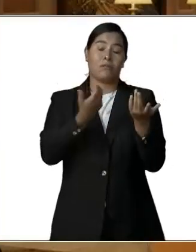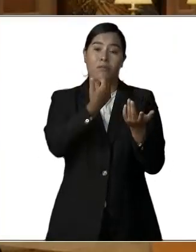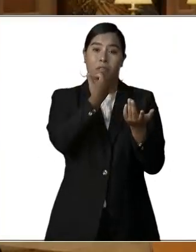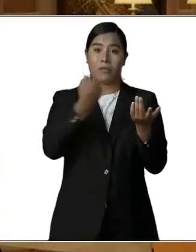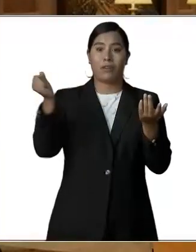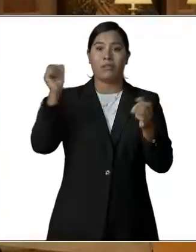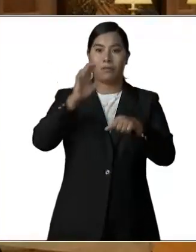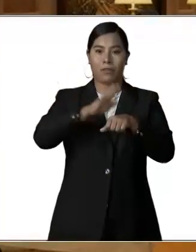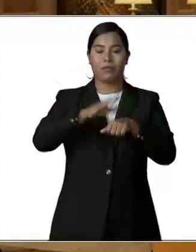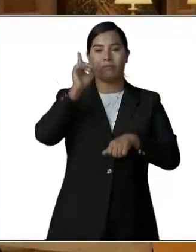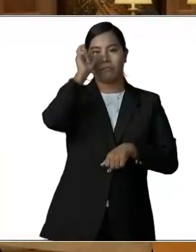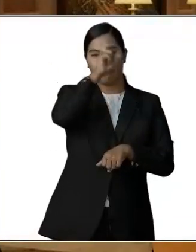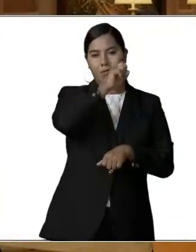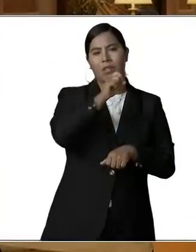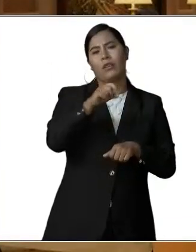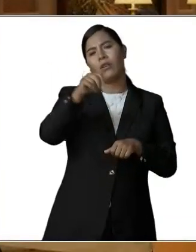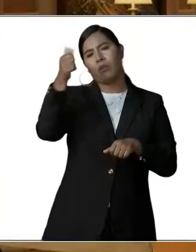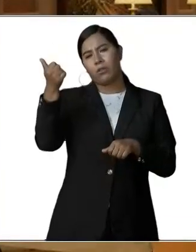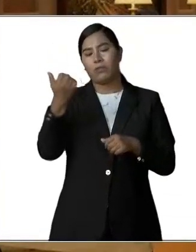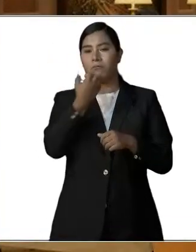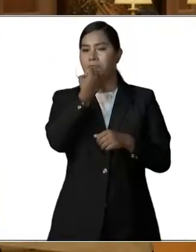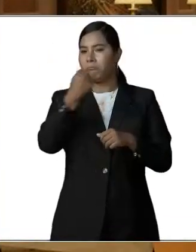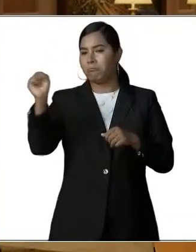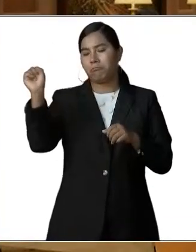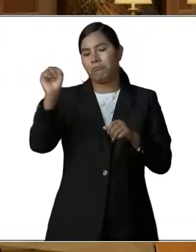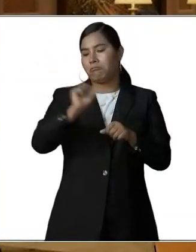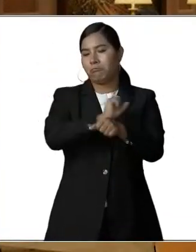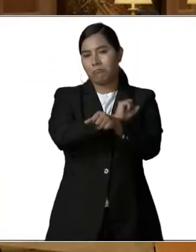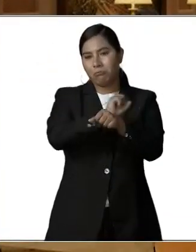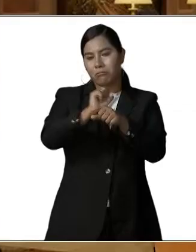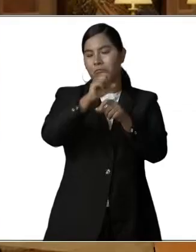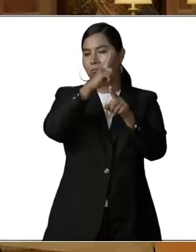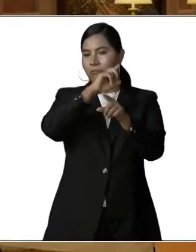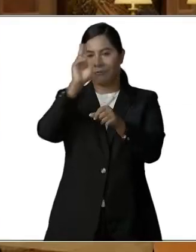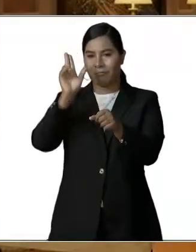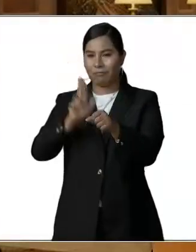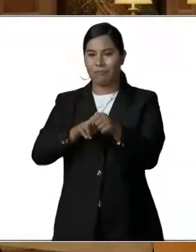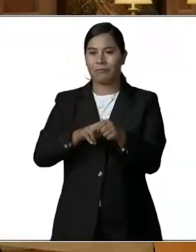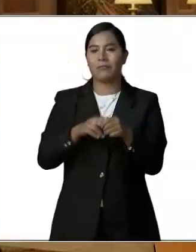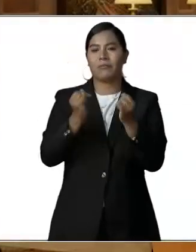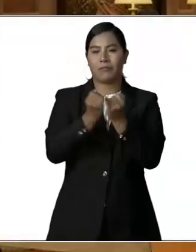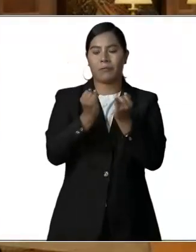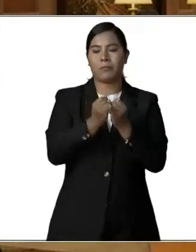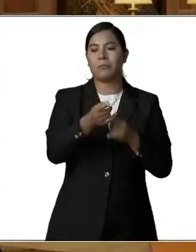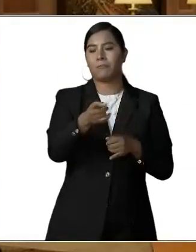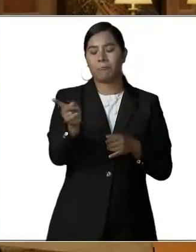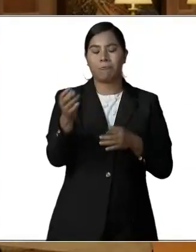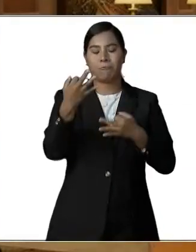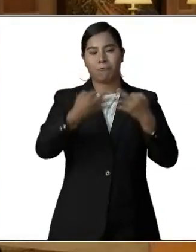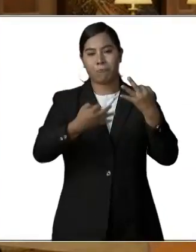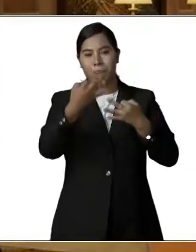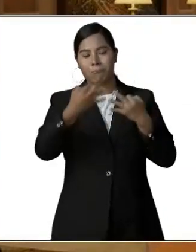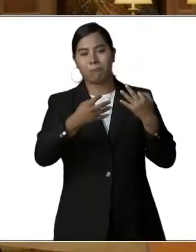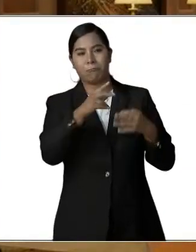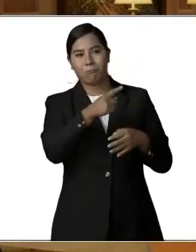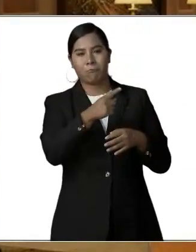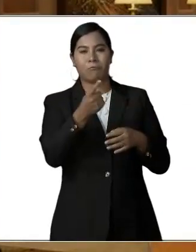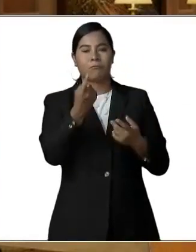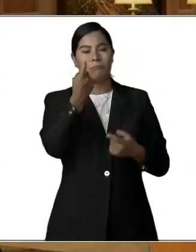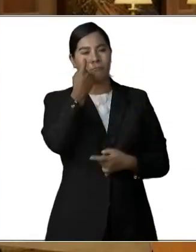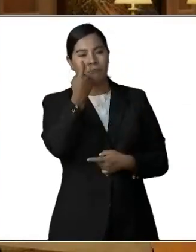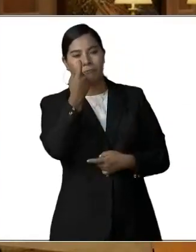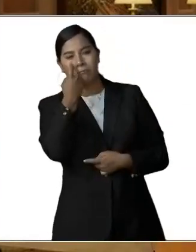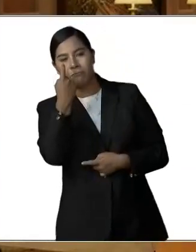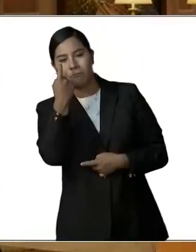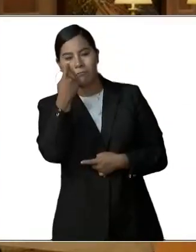en la ejecución o a la hora de que estás cantando, el arreglo que tenga el maestro, pues es importante. Y eso que estás diciendo, pues sí es importante, pero me